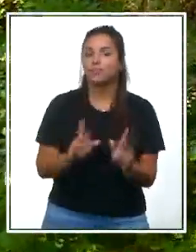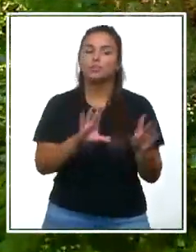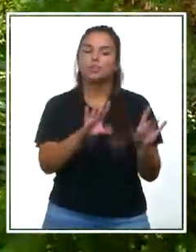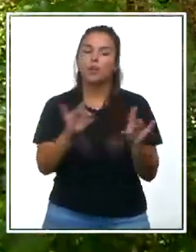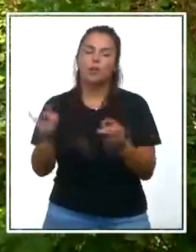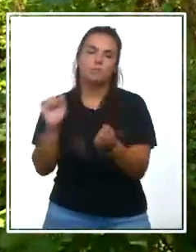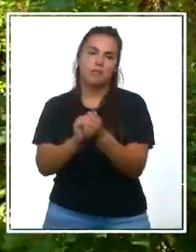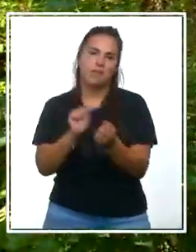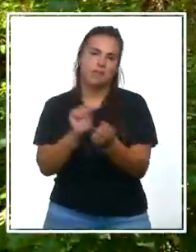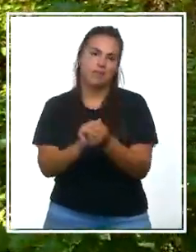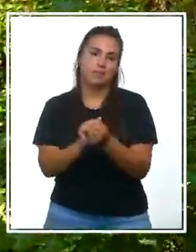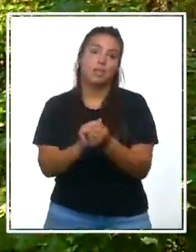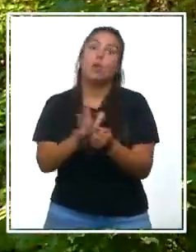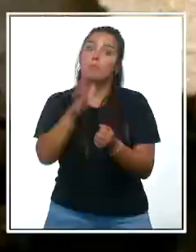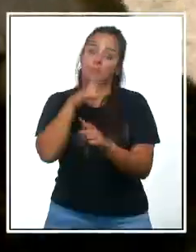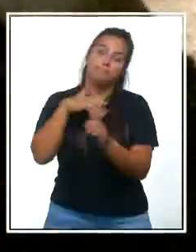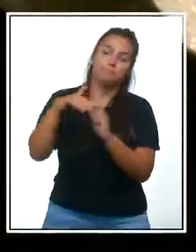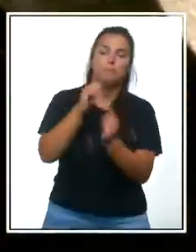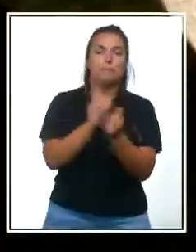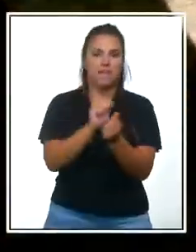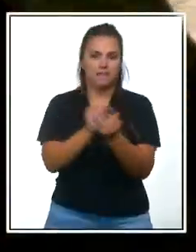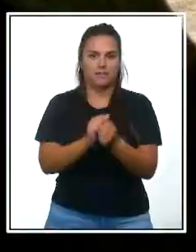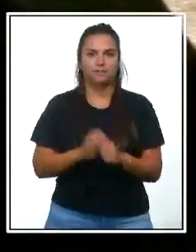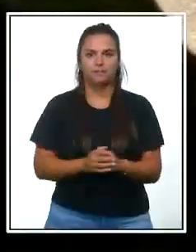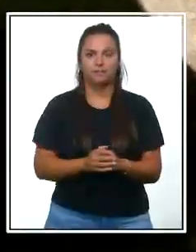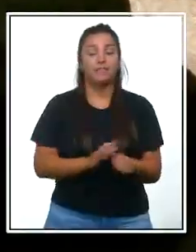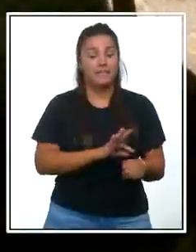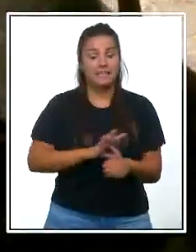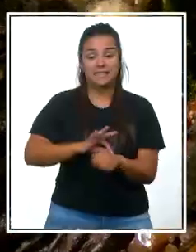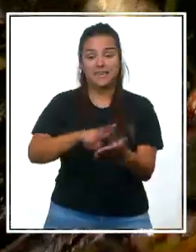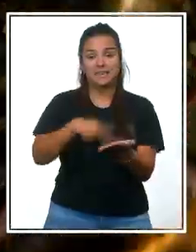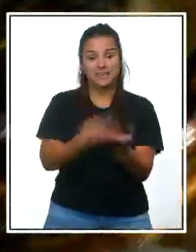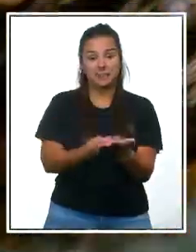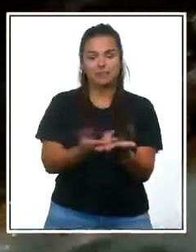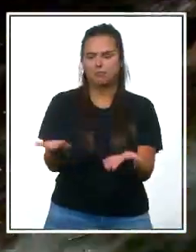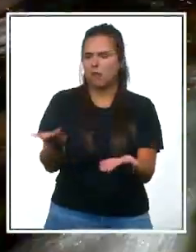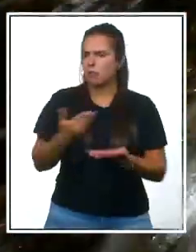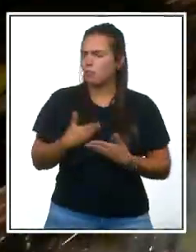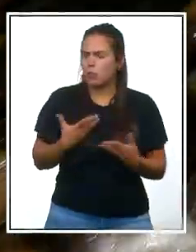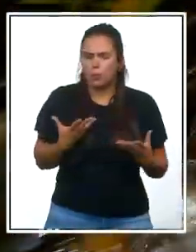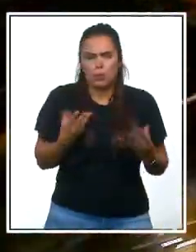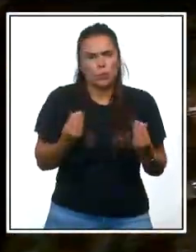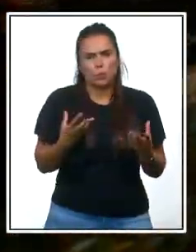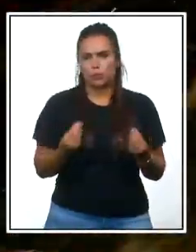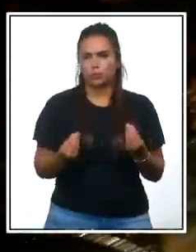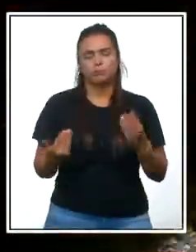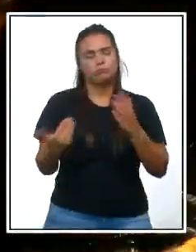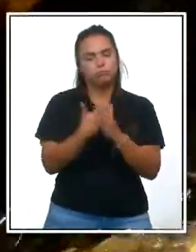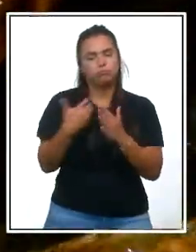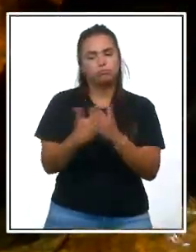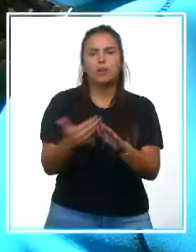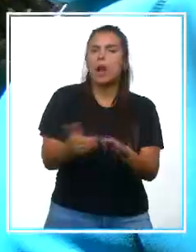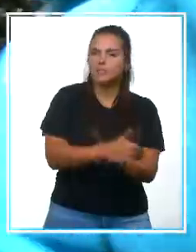e ir tocando las piedras porque estamos rodeados de piedras. Los guías intérpretes nos ayudan muchísimo, nos han hecho las